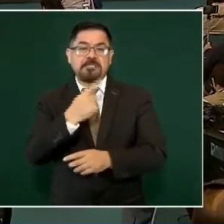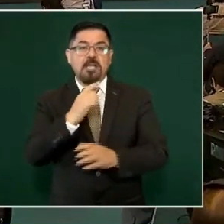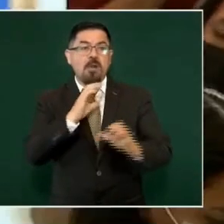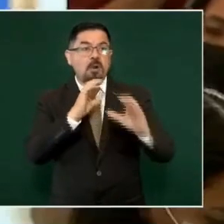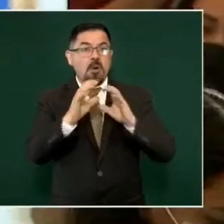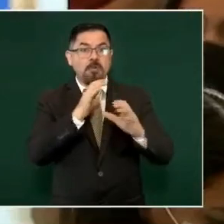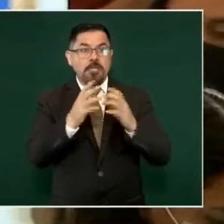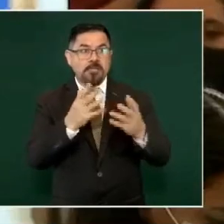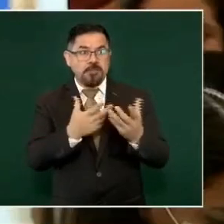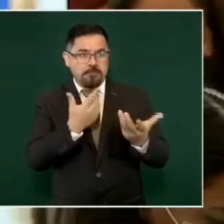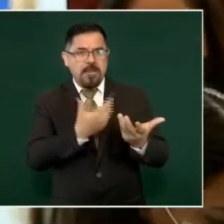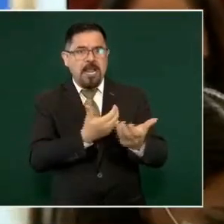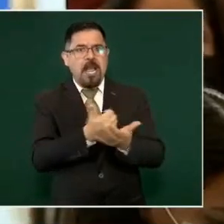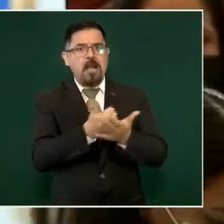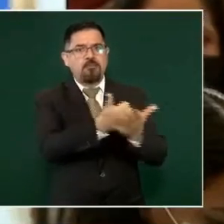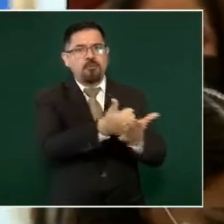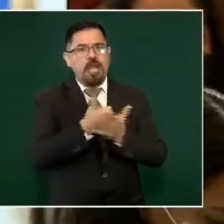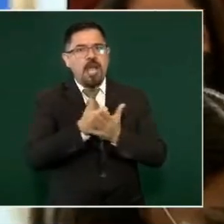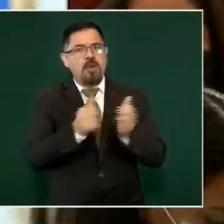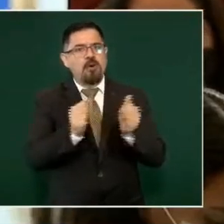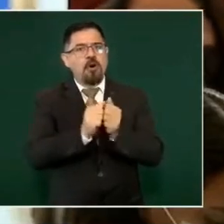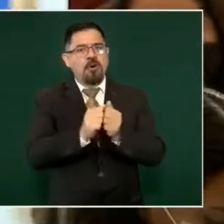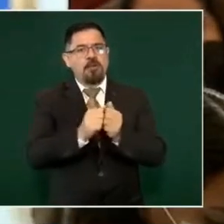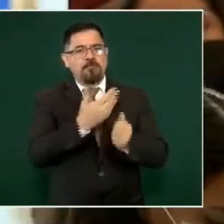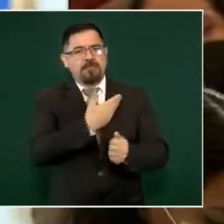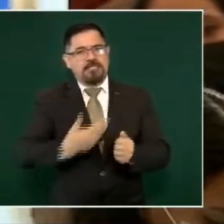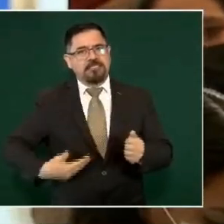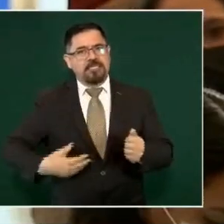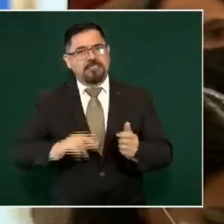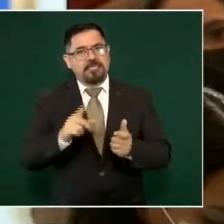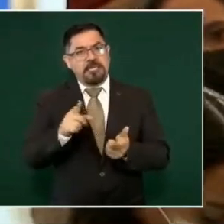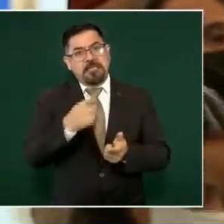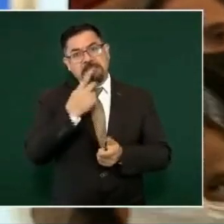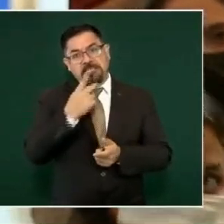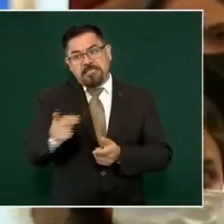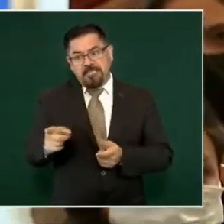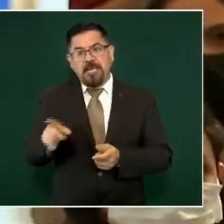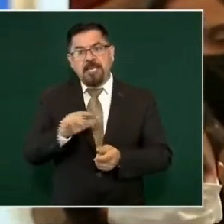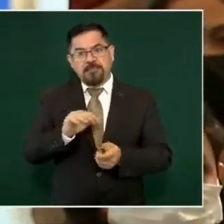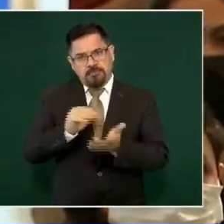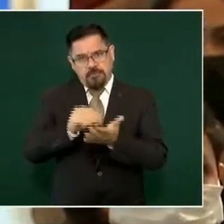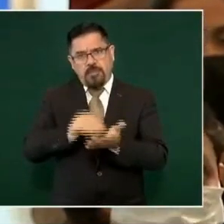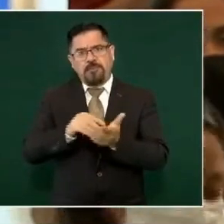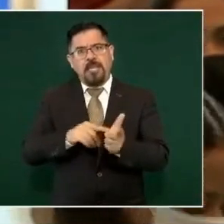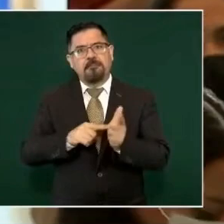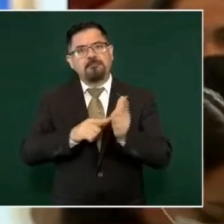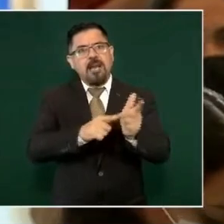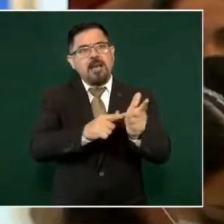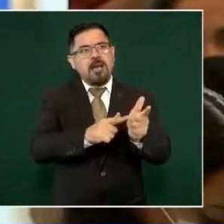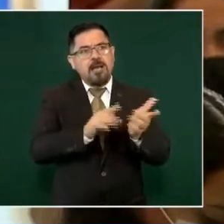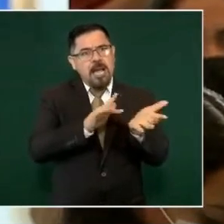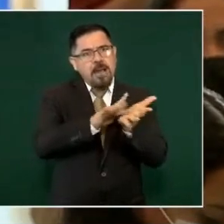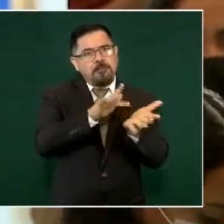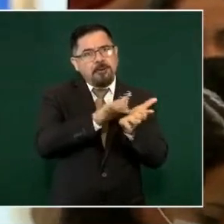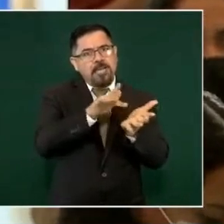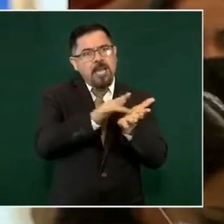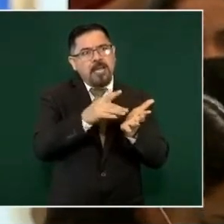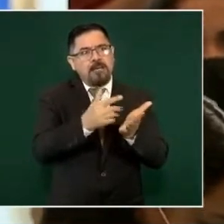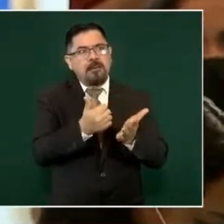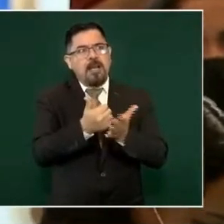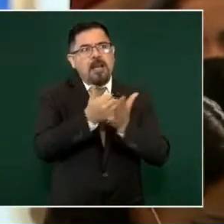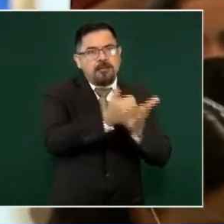de colaboración hay? ¿Que él iba a seguir colaborando? ¿Es justamente para reparación del daño o en qué